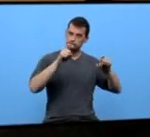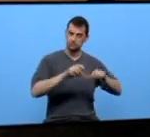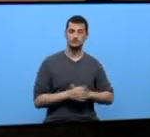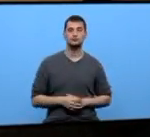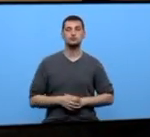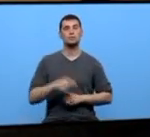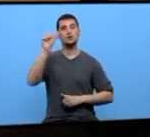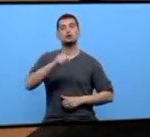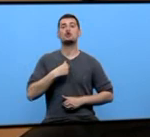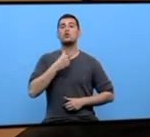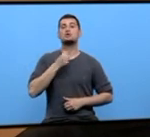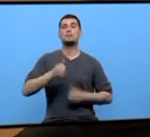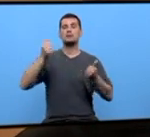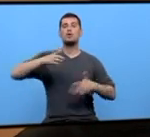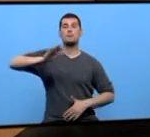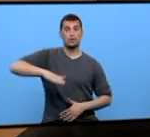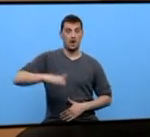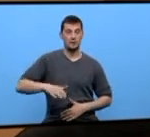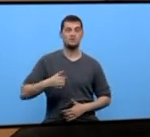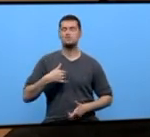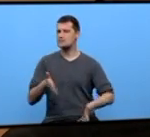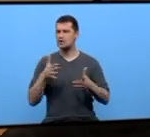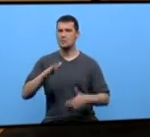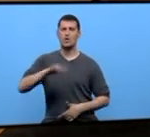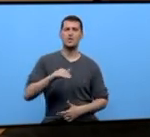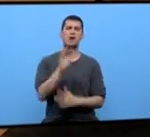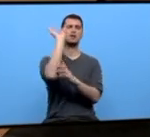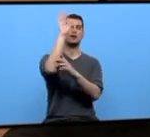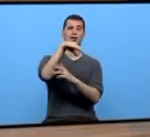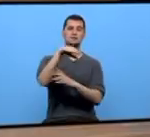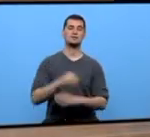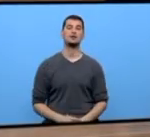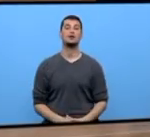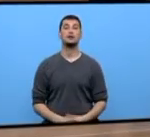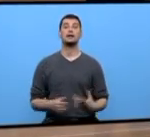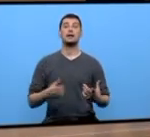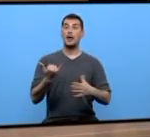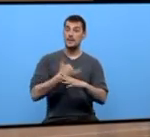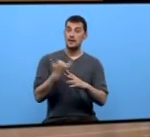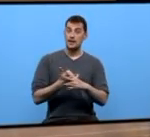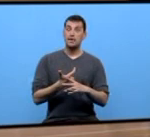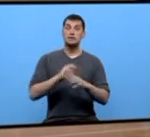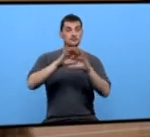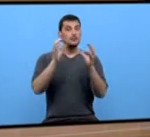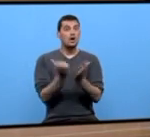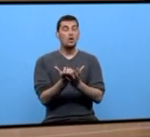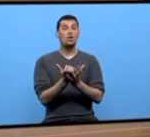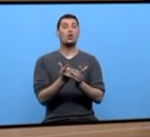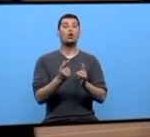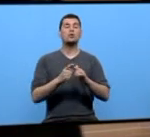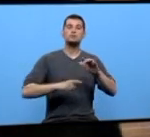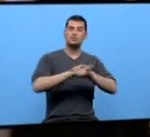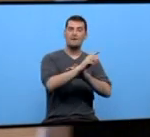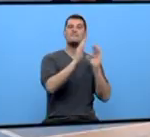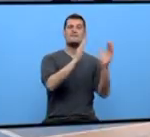que máis me gusta é botar. Me encanta botar e tirar a canasta. As habilidades co balón desenvólvense nas